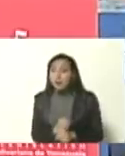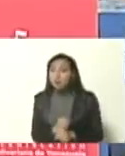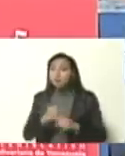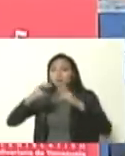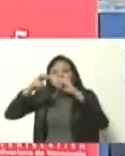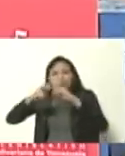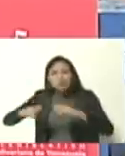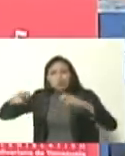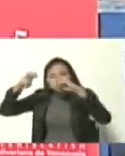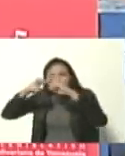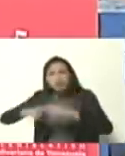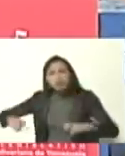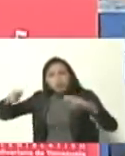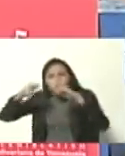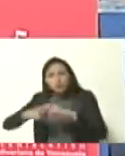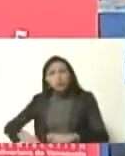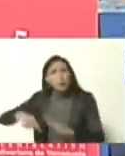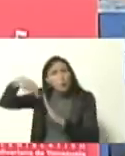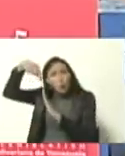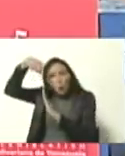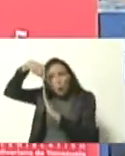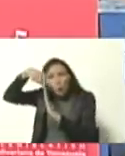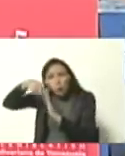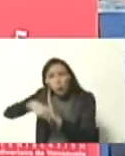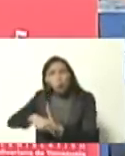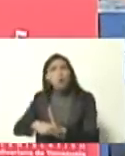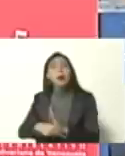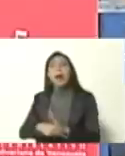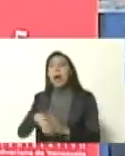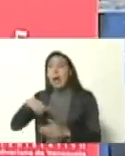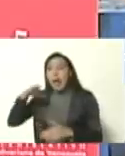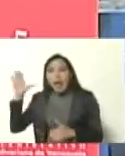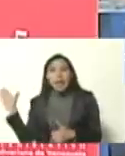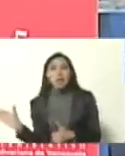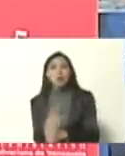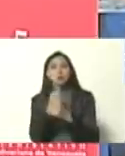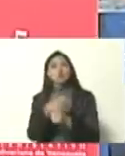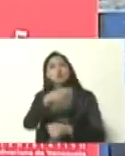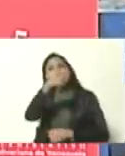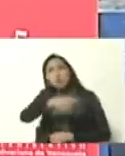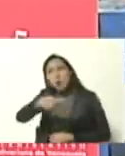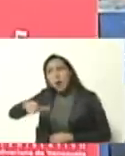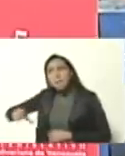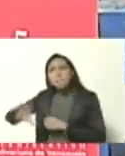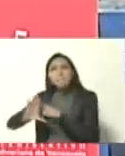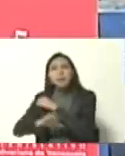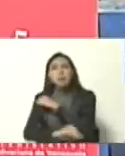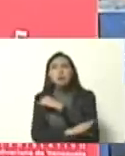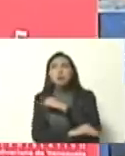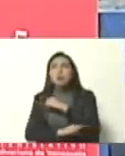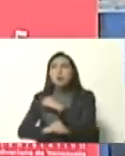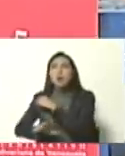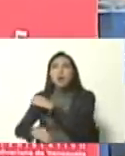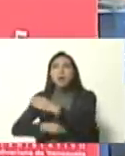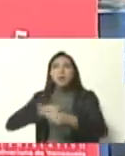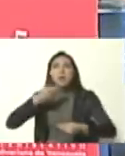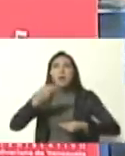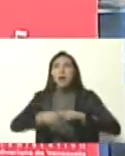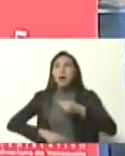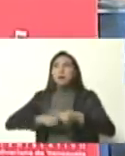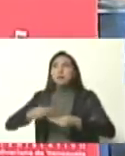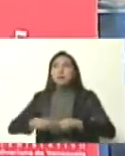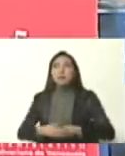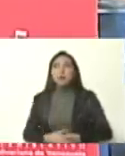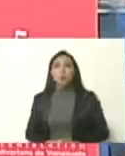minucioso, ha venido desmantelando, desactivando cada acto terrorista que se han venido